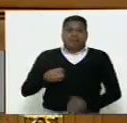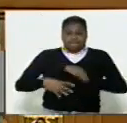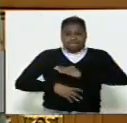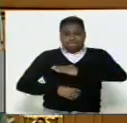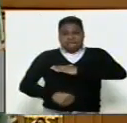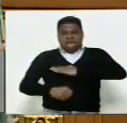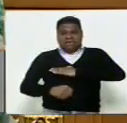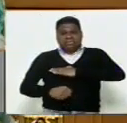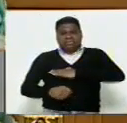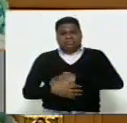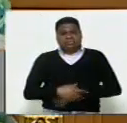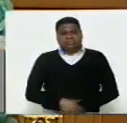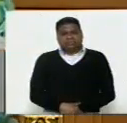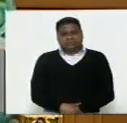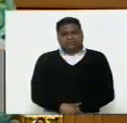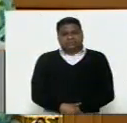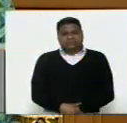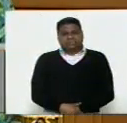y nuestra